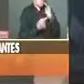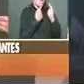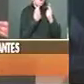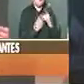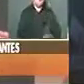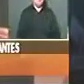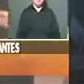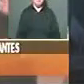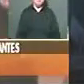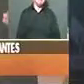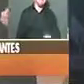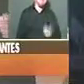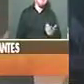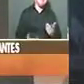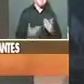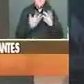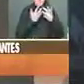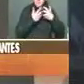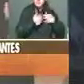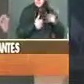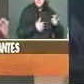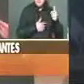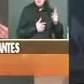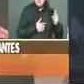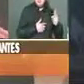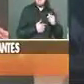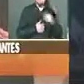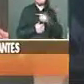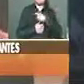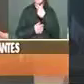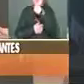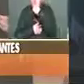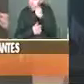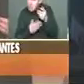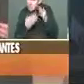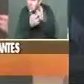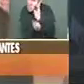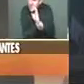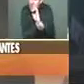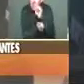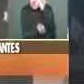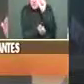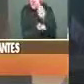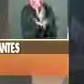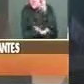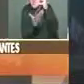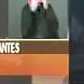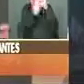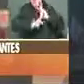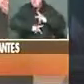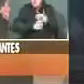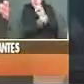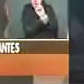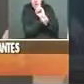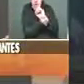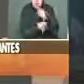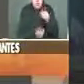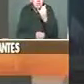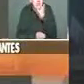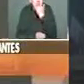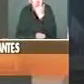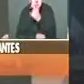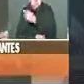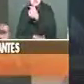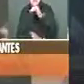por el gesto del empresario Cabrales. Y hoy, cuando nos damos cuenta que el empresario tuvo que pagar, que su familia tuvo que salir corriendo porque además